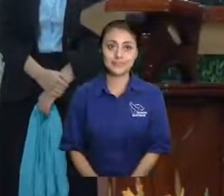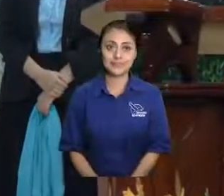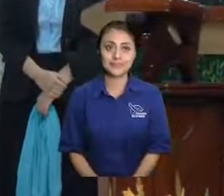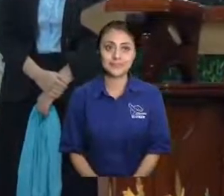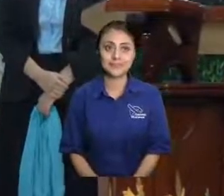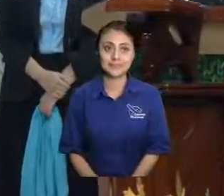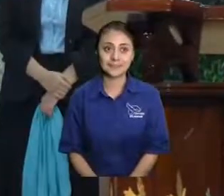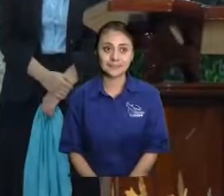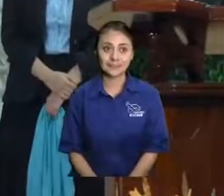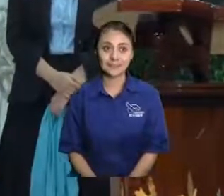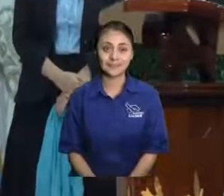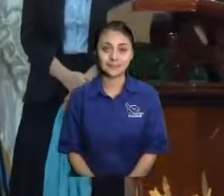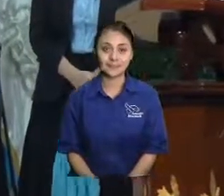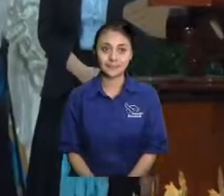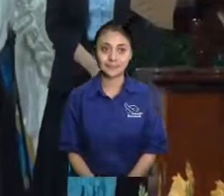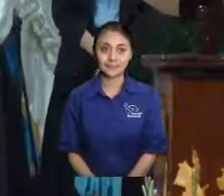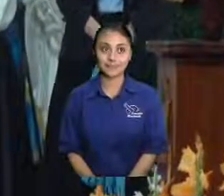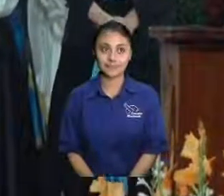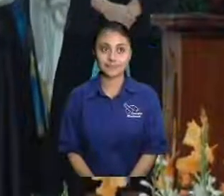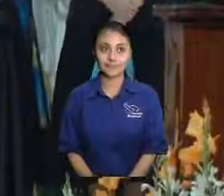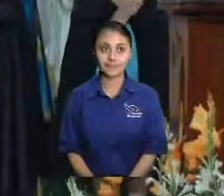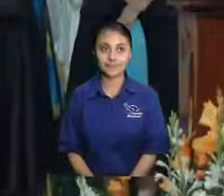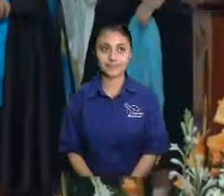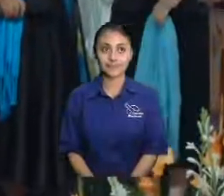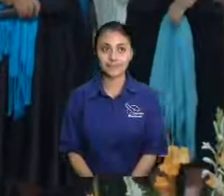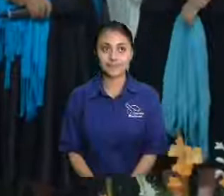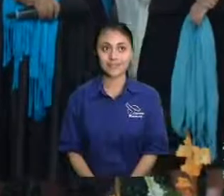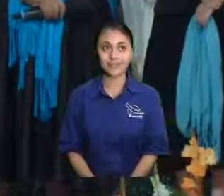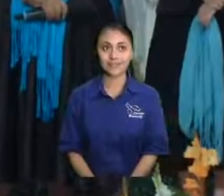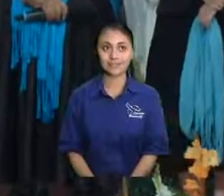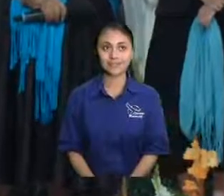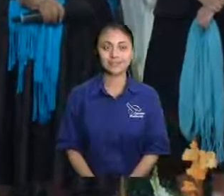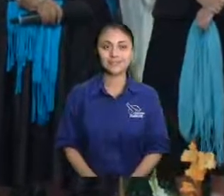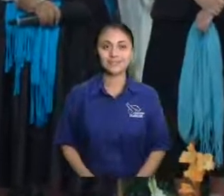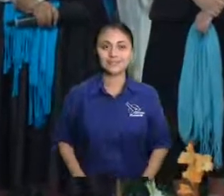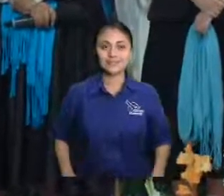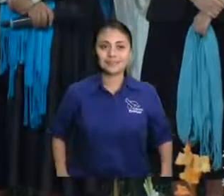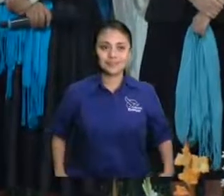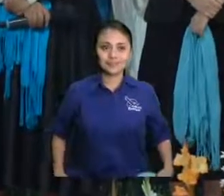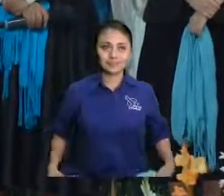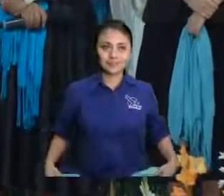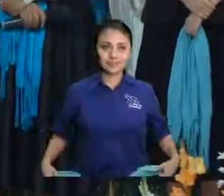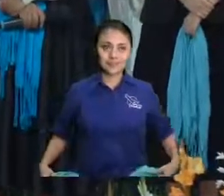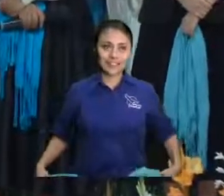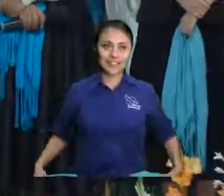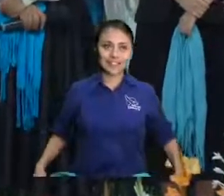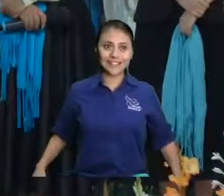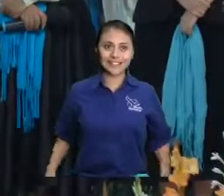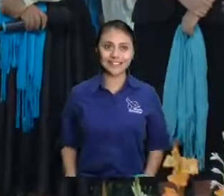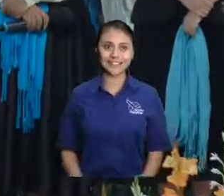nombres. No, ya me dijo allá, el departamento legal está de aquel lado.